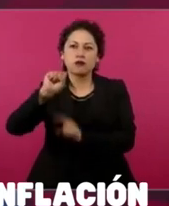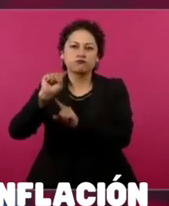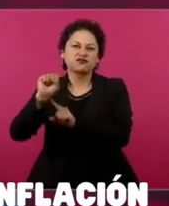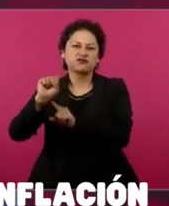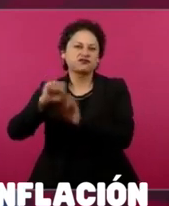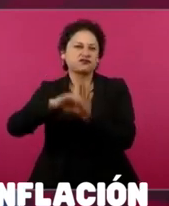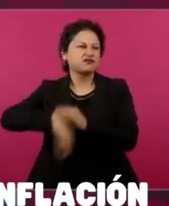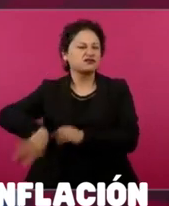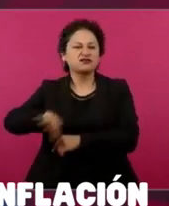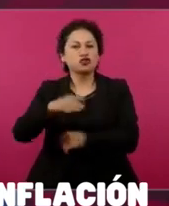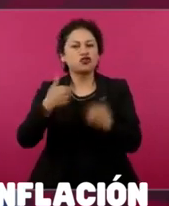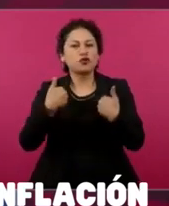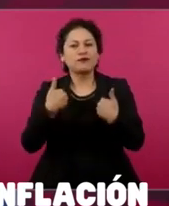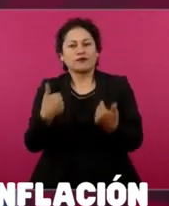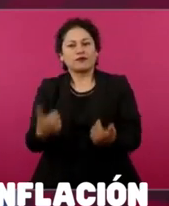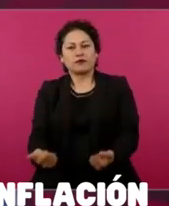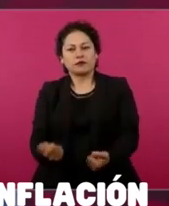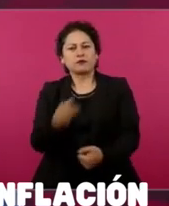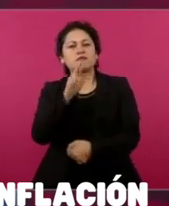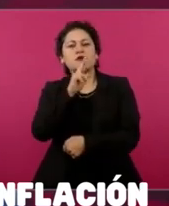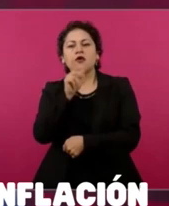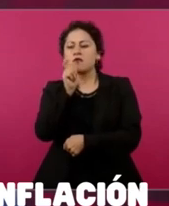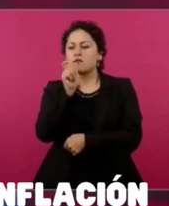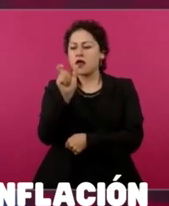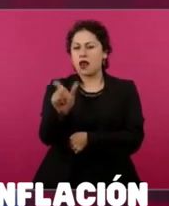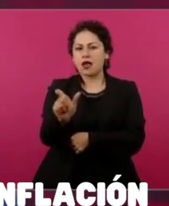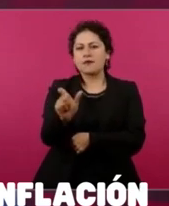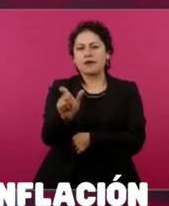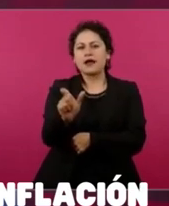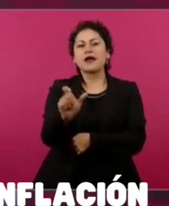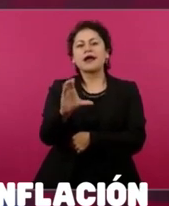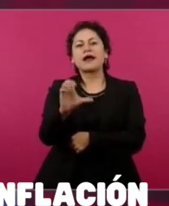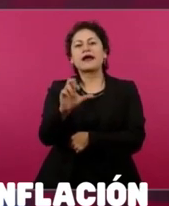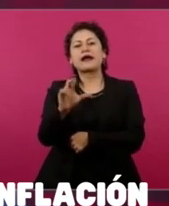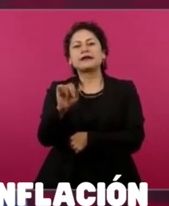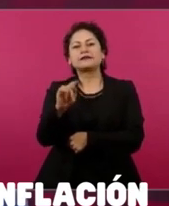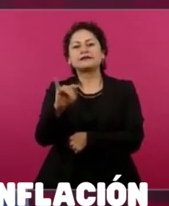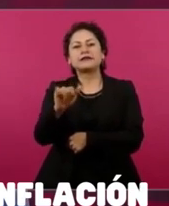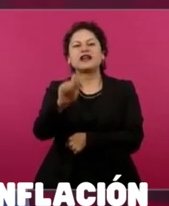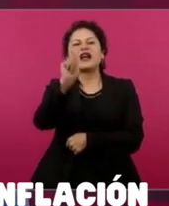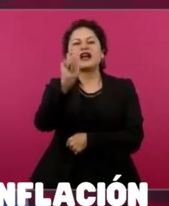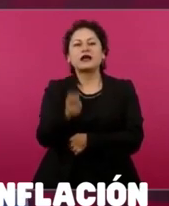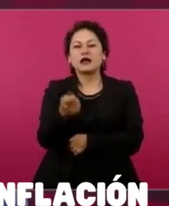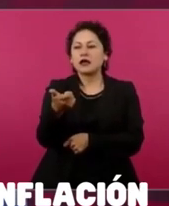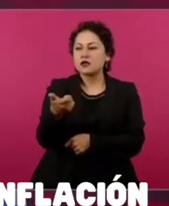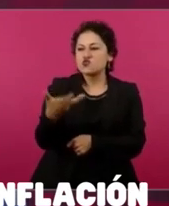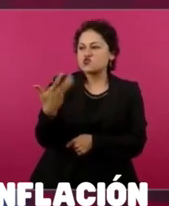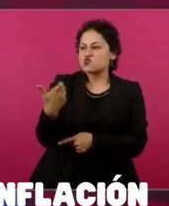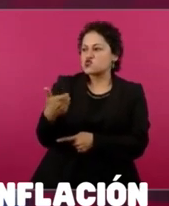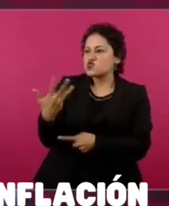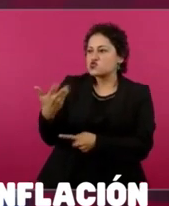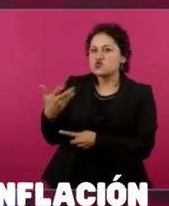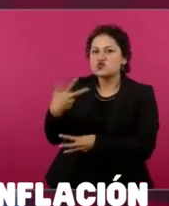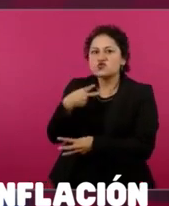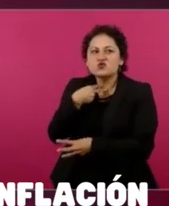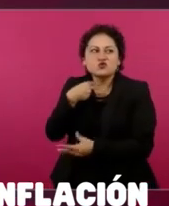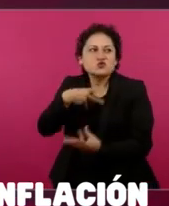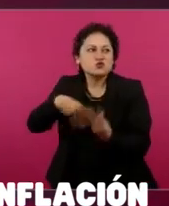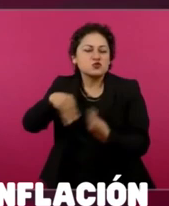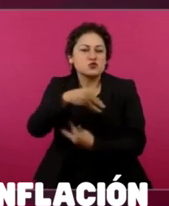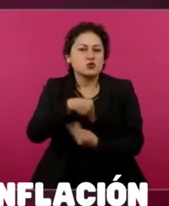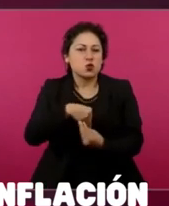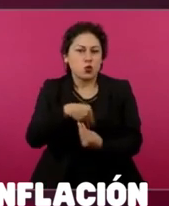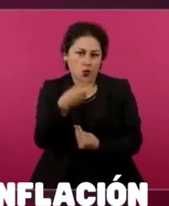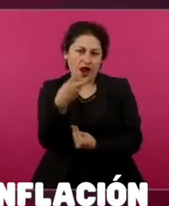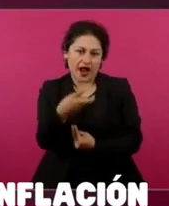vendan caros los alimentos y las mercancías. Entonces, vamos a continuar. Nos ha ido